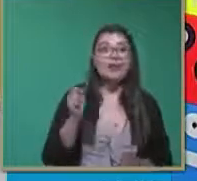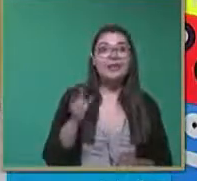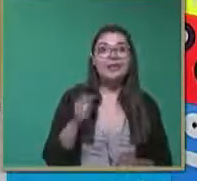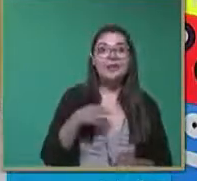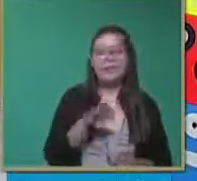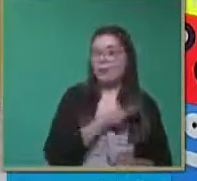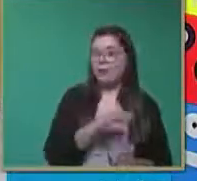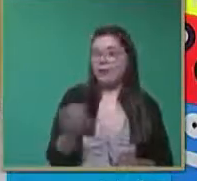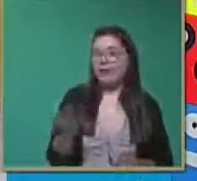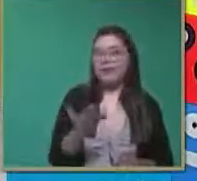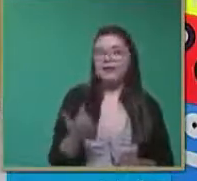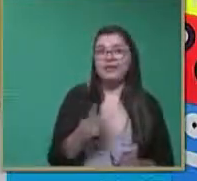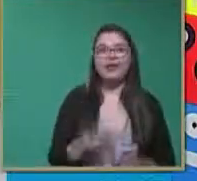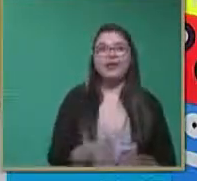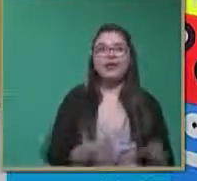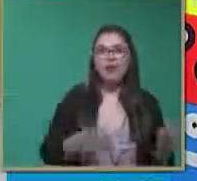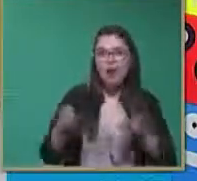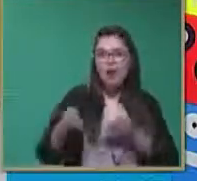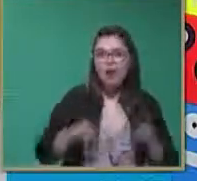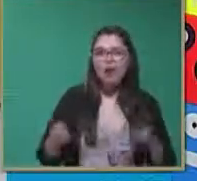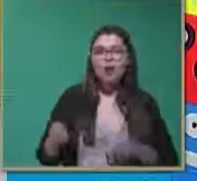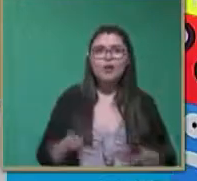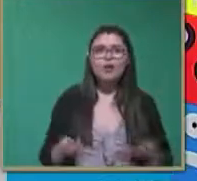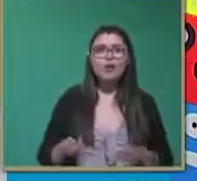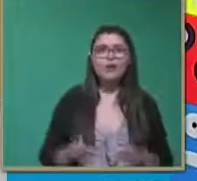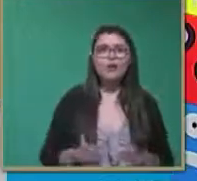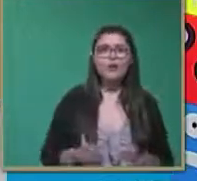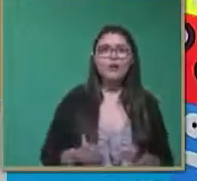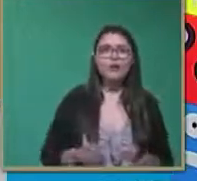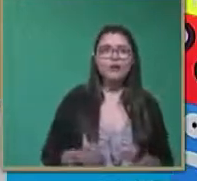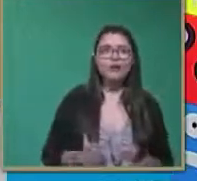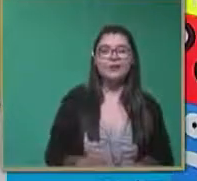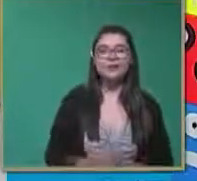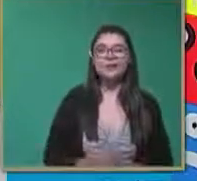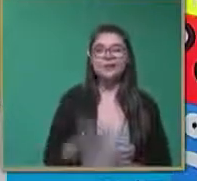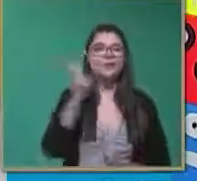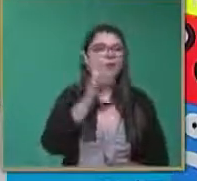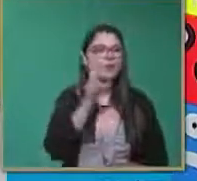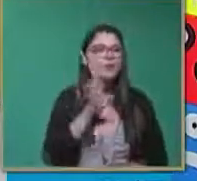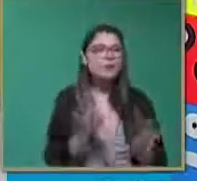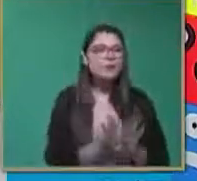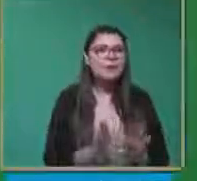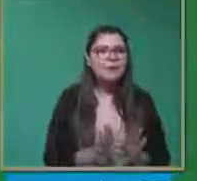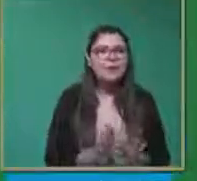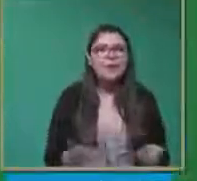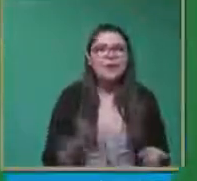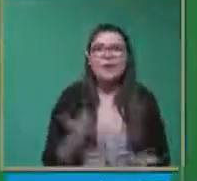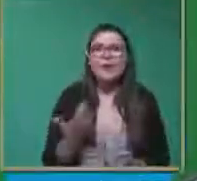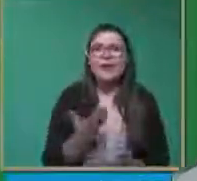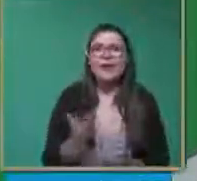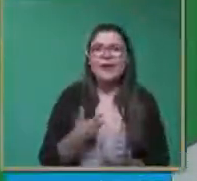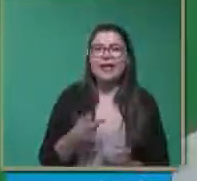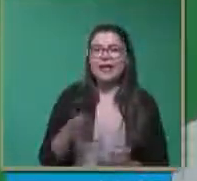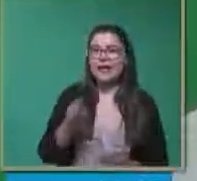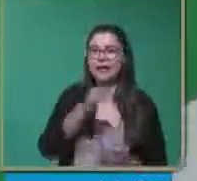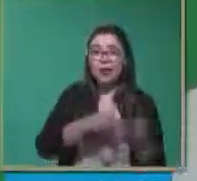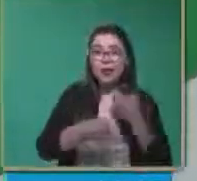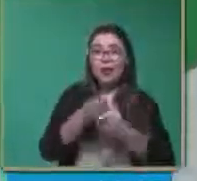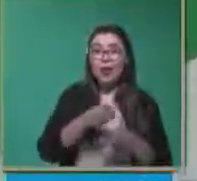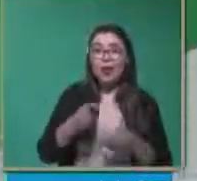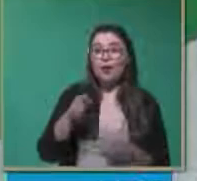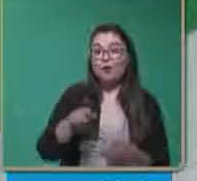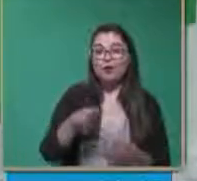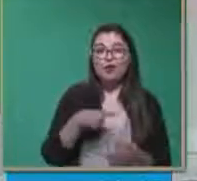los globos, ordenan, ponen las sillas y van preparando todo su material. Vamos a sacar los globos de la caja. Se me hace